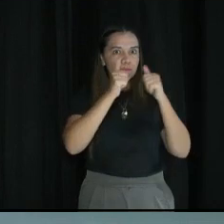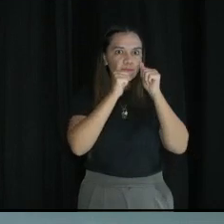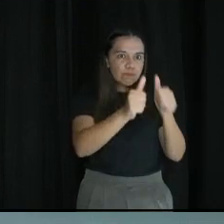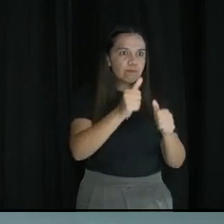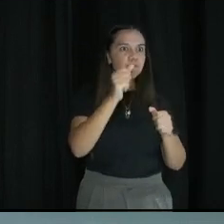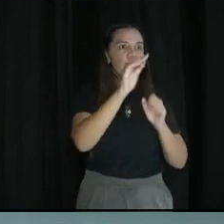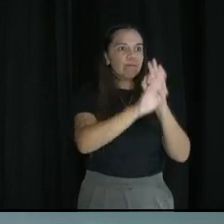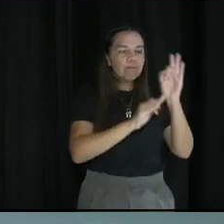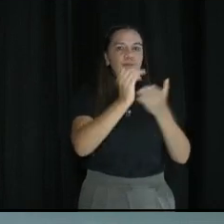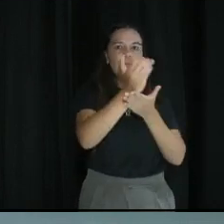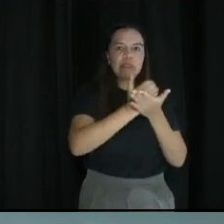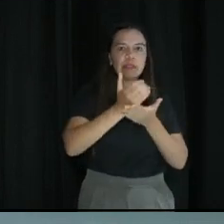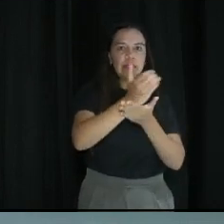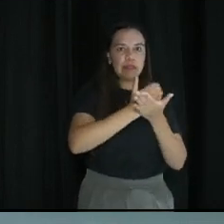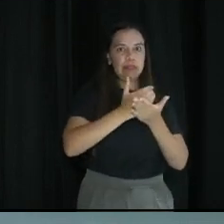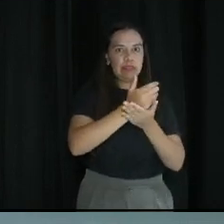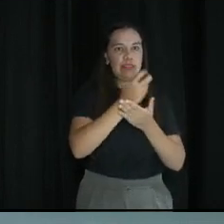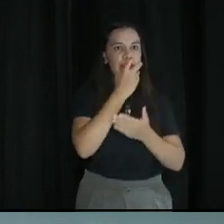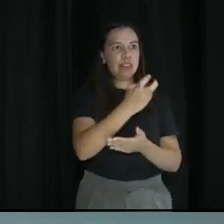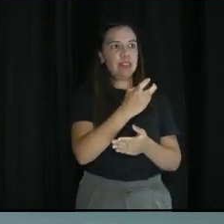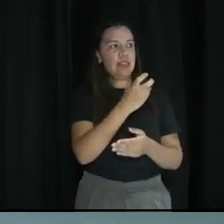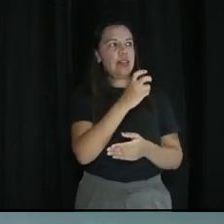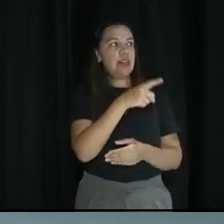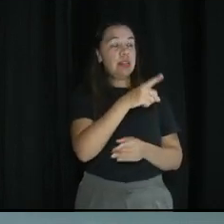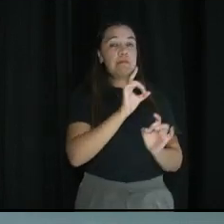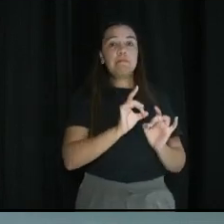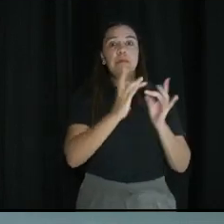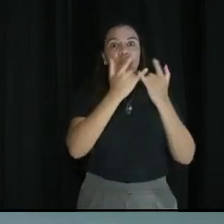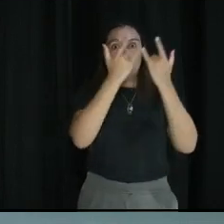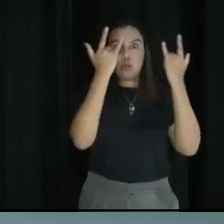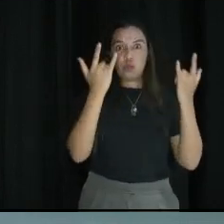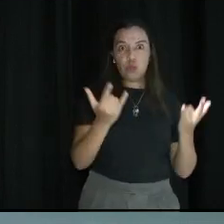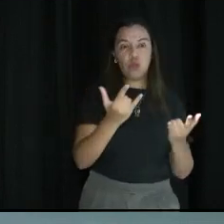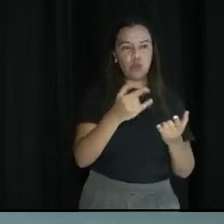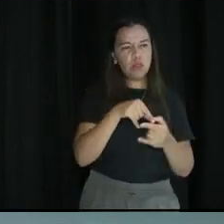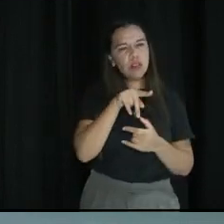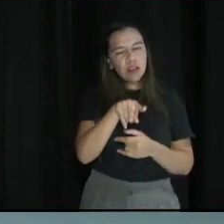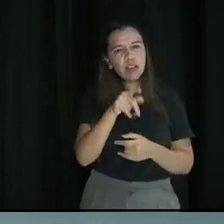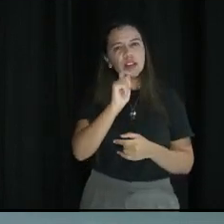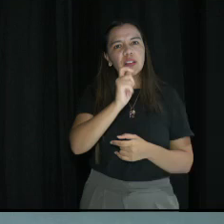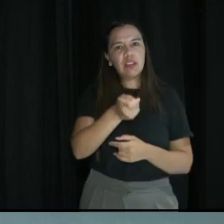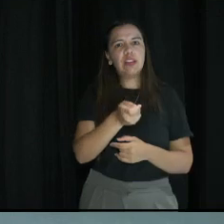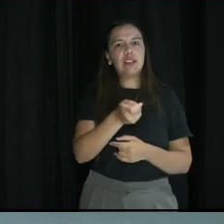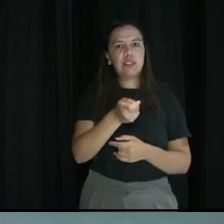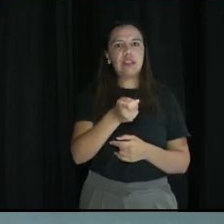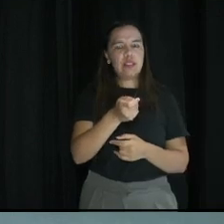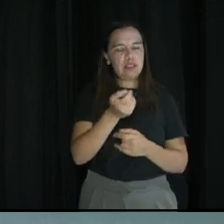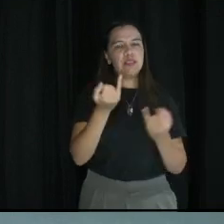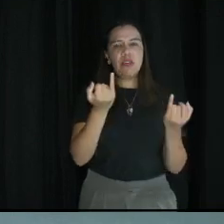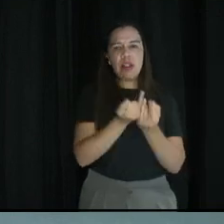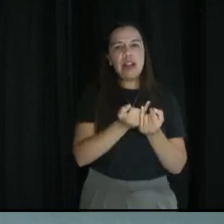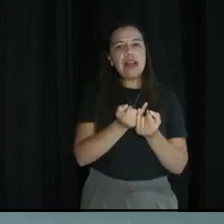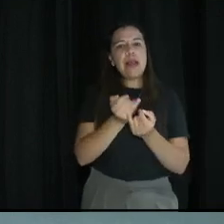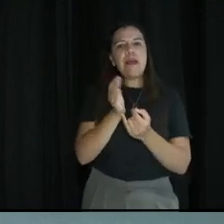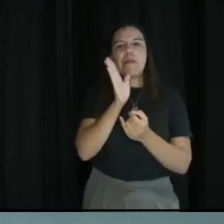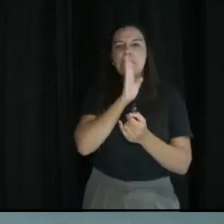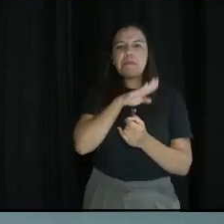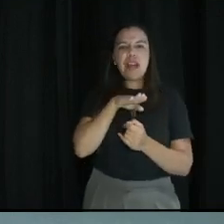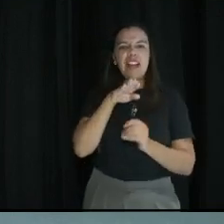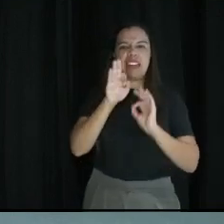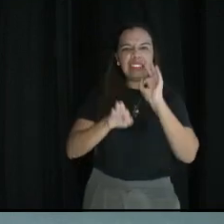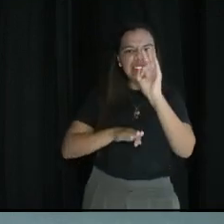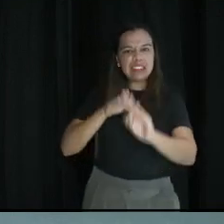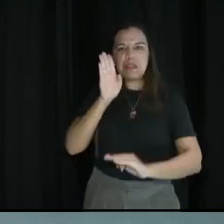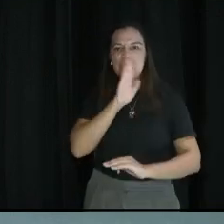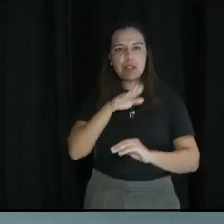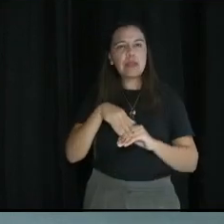continuo que se le está dando. En este caso fue un caso donde se advertía un hecho de evidente maltrato. Por favor, nos